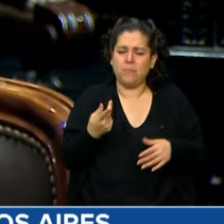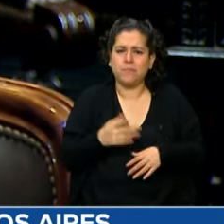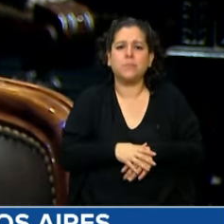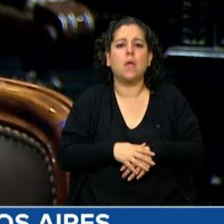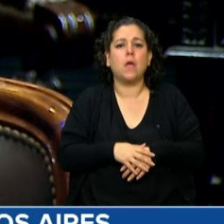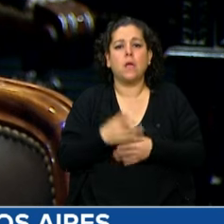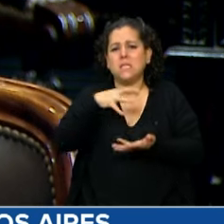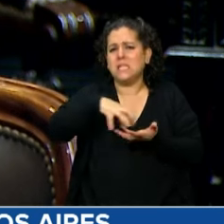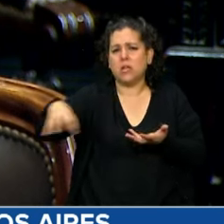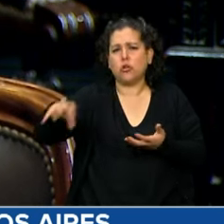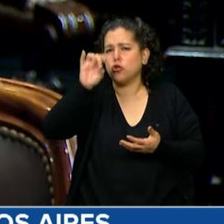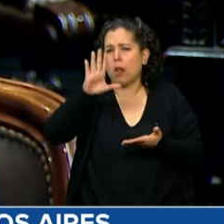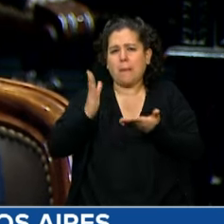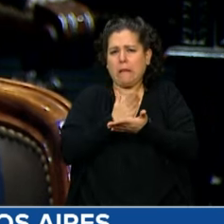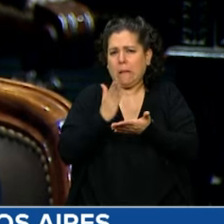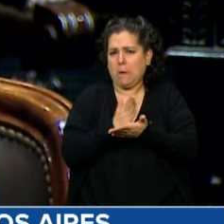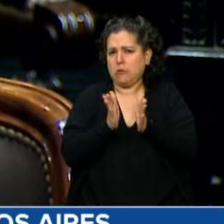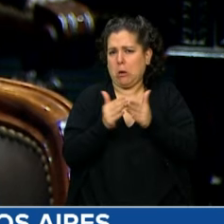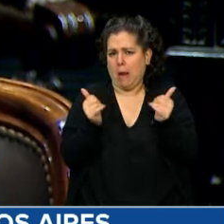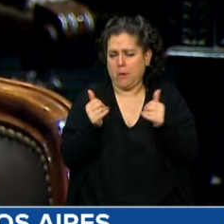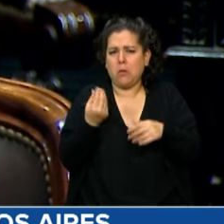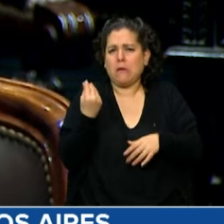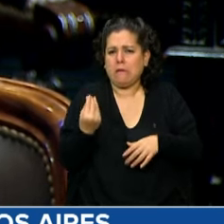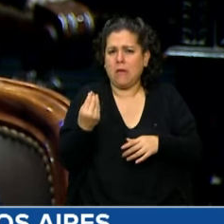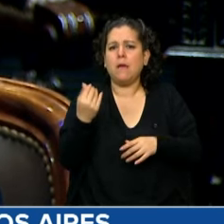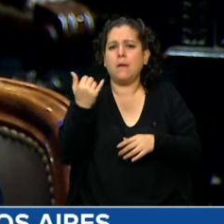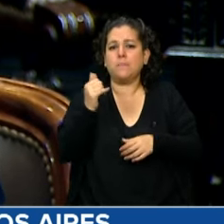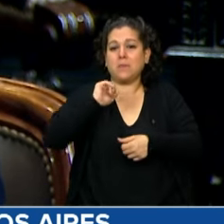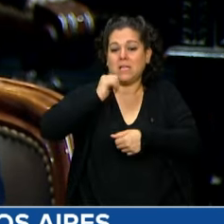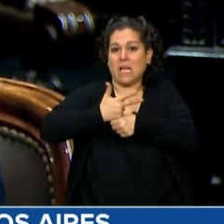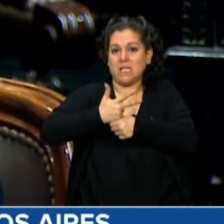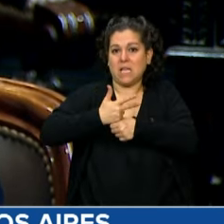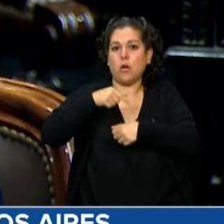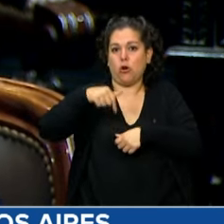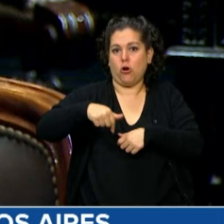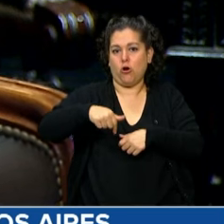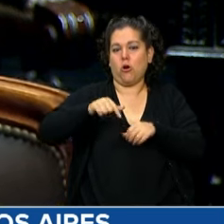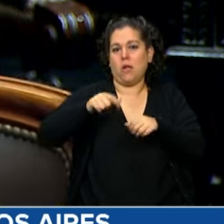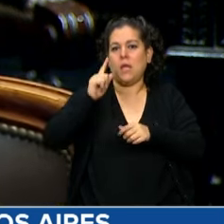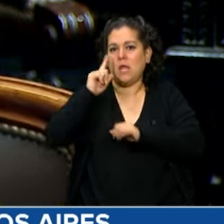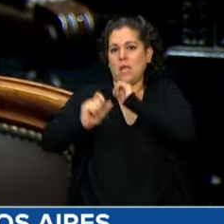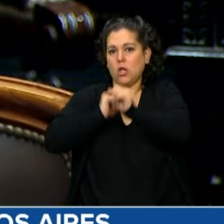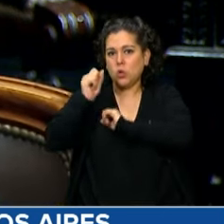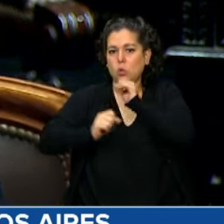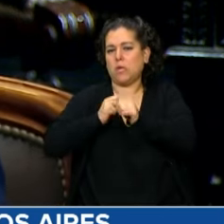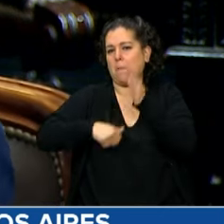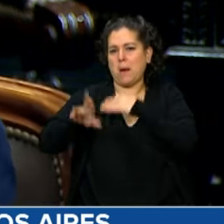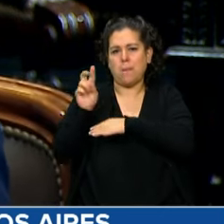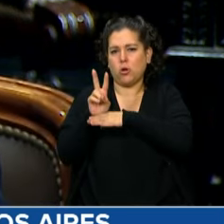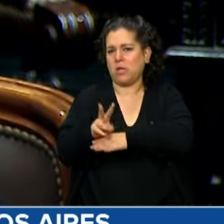y solamente voy a repasar brevemente tiene está tercero entre las industri más protegidas de la